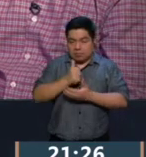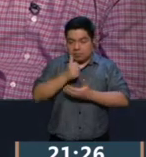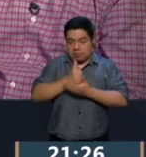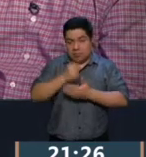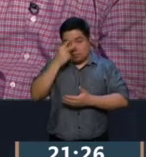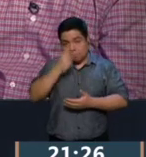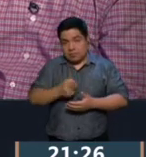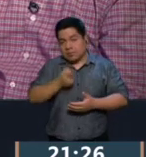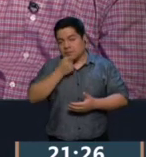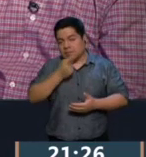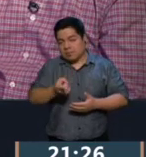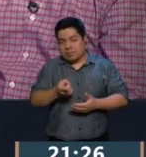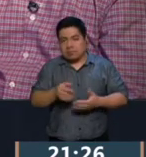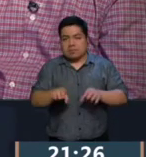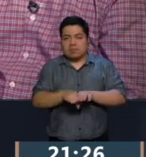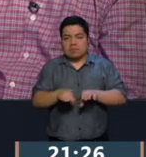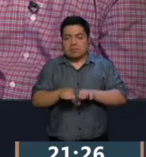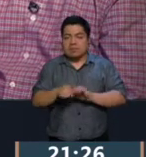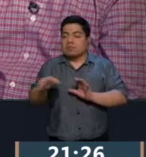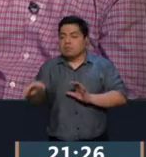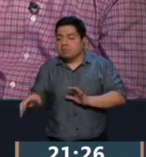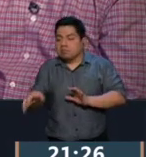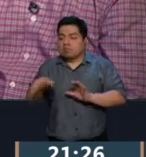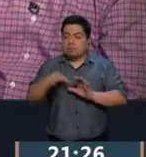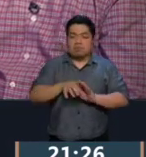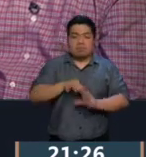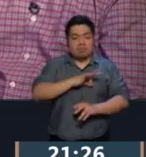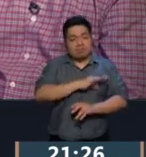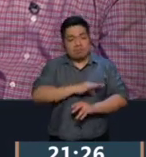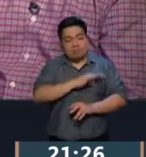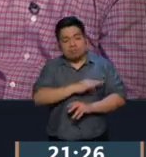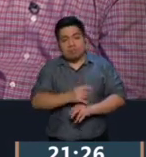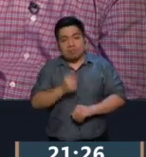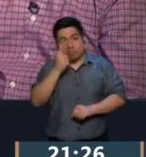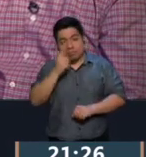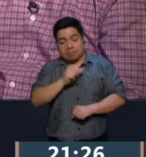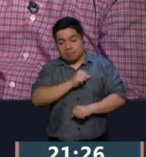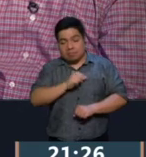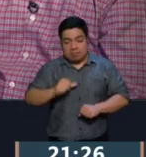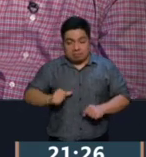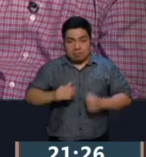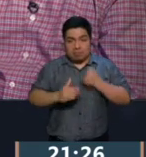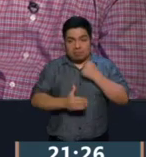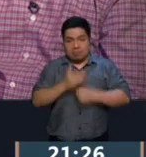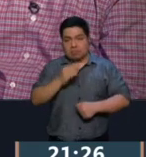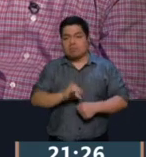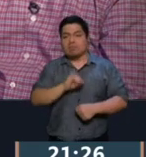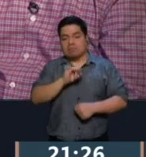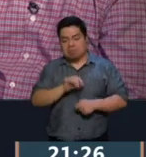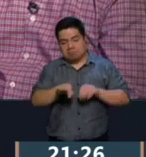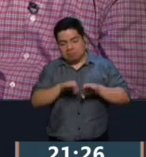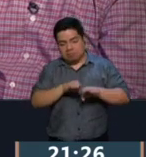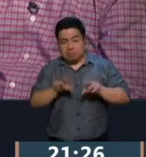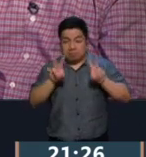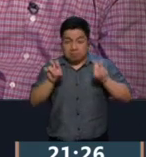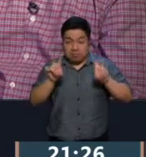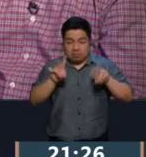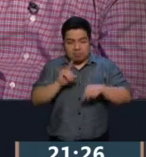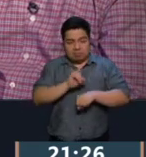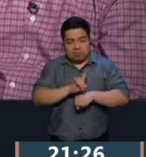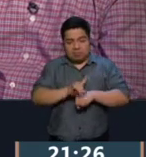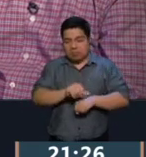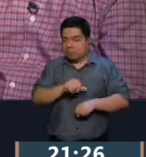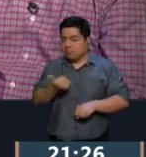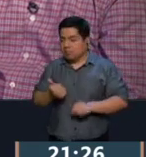es tomar parte, felicitar creo que a una alcaldía que porque sí hace bien su trabajo y supuestamente decir que otras